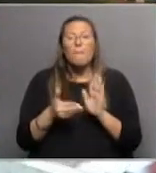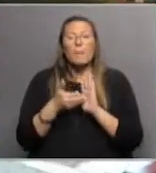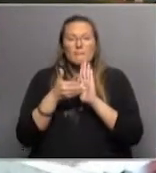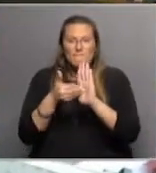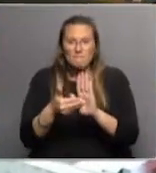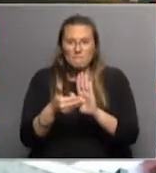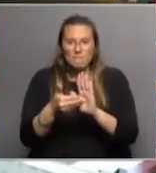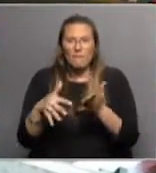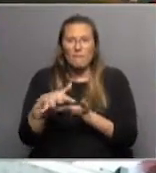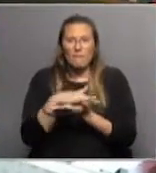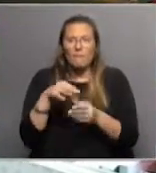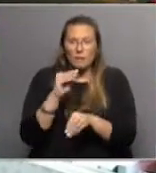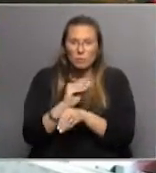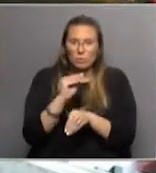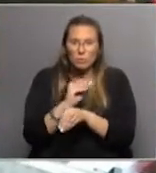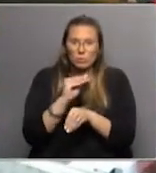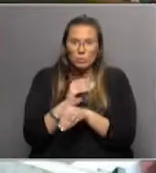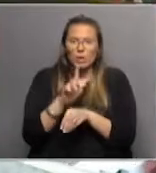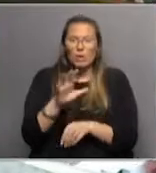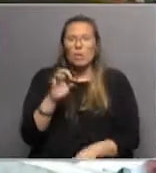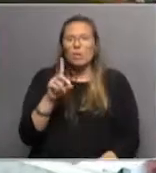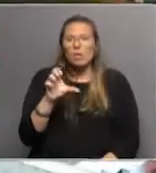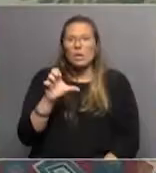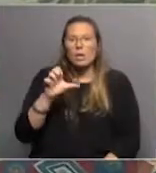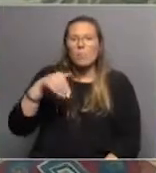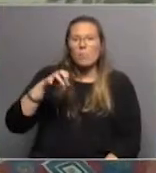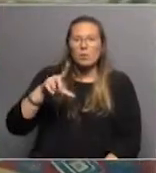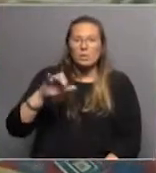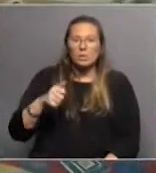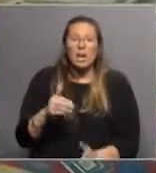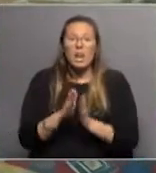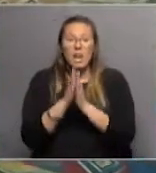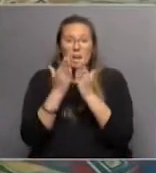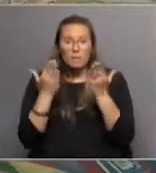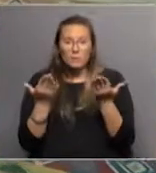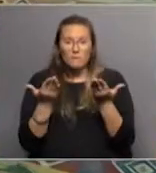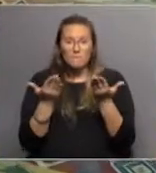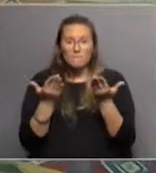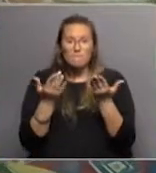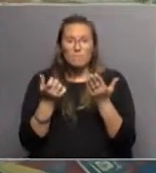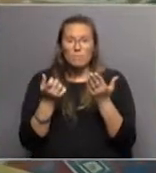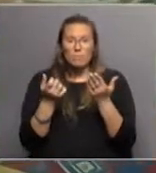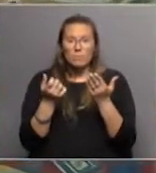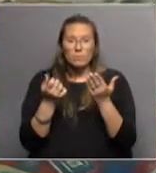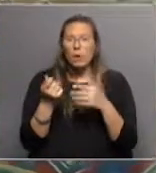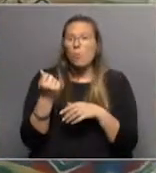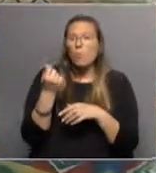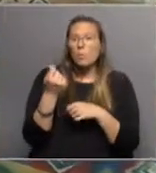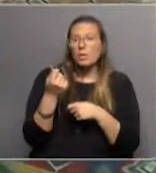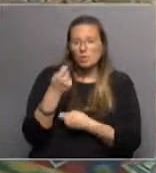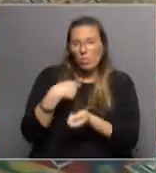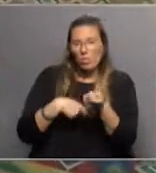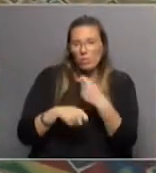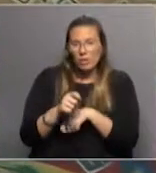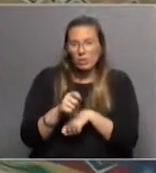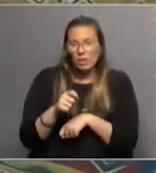presentaciones en lo que es el espacio cultural, lo de Molina, de editoriales independientes. El libro tiene un precio, un PVP, un precio de venta al público,